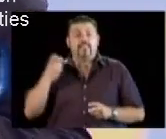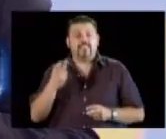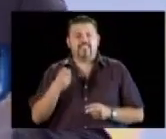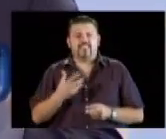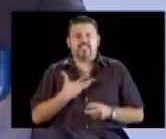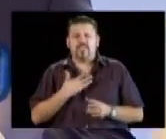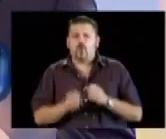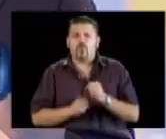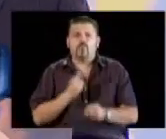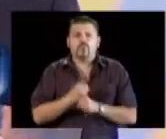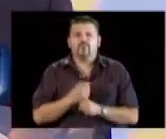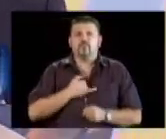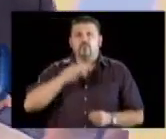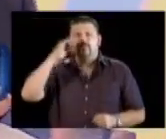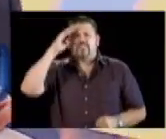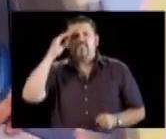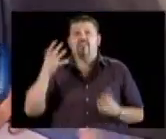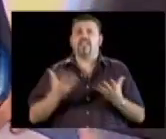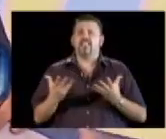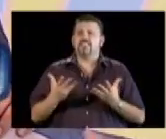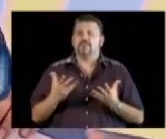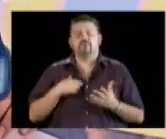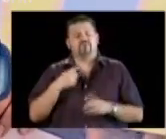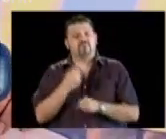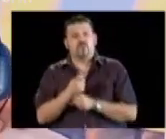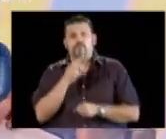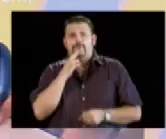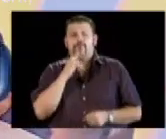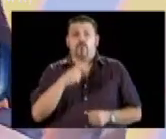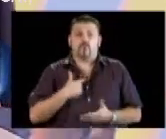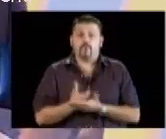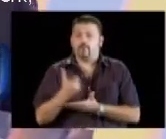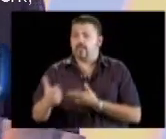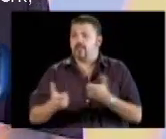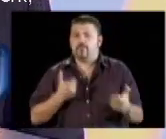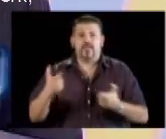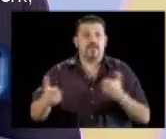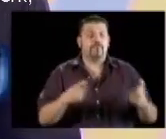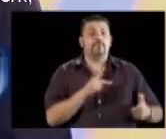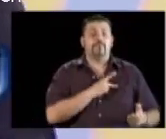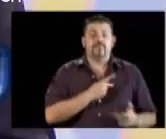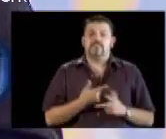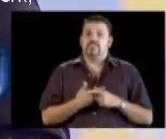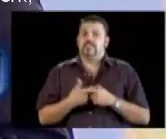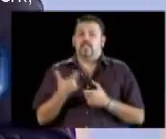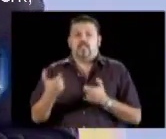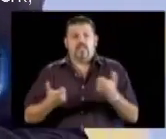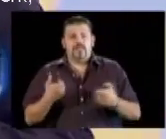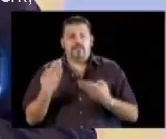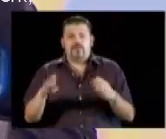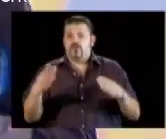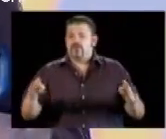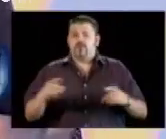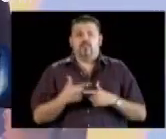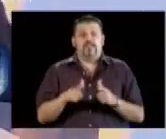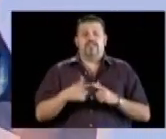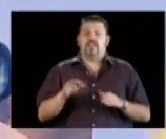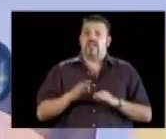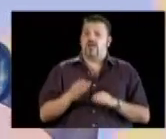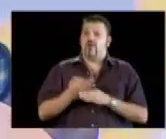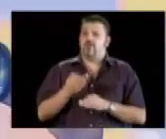oportunidad, pensaba simplemente pagar mis deudas y actualmente obviamente gracias a lo que hemos trabajado juntos, mi esposa